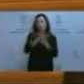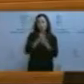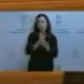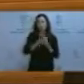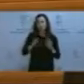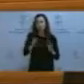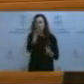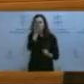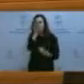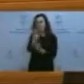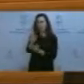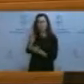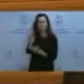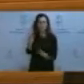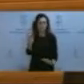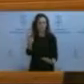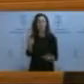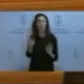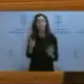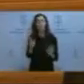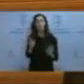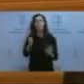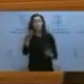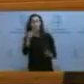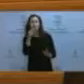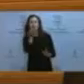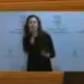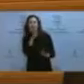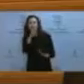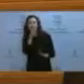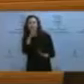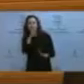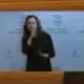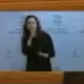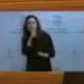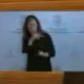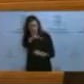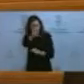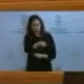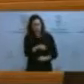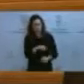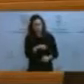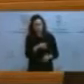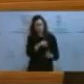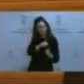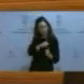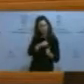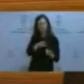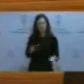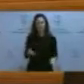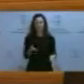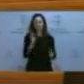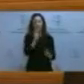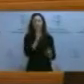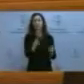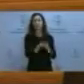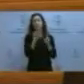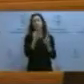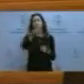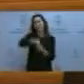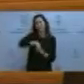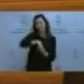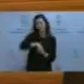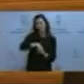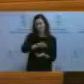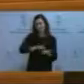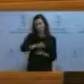y dar la cara, y hay liderazgos que prefieren utilizar a los compañeros para que den la cara por él. Esto lo podemos ver en cuestiones internas, que a mí poco